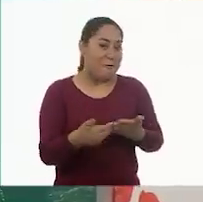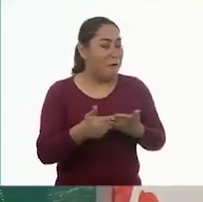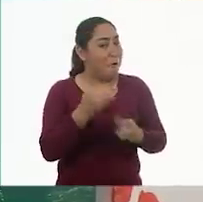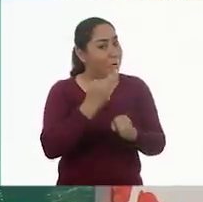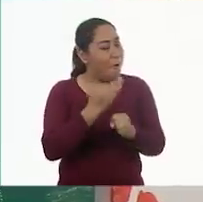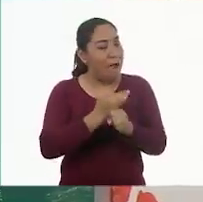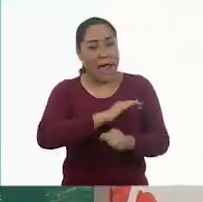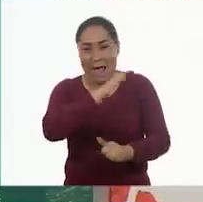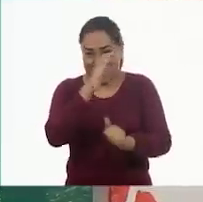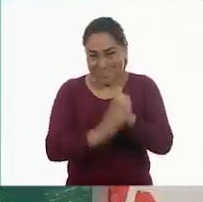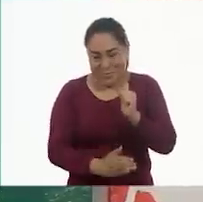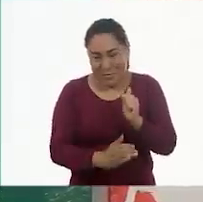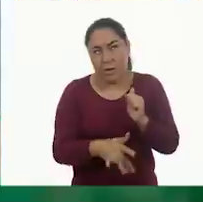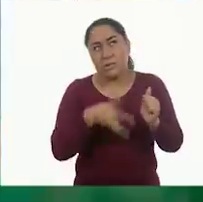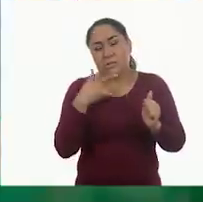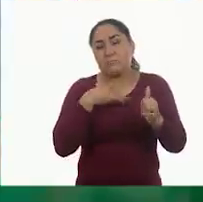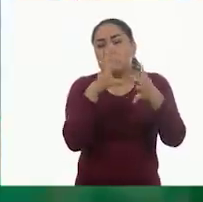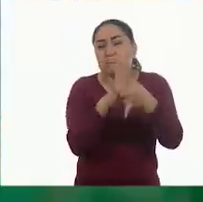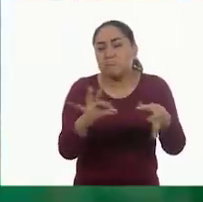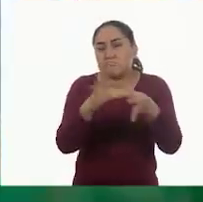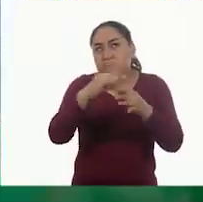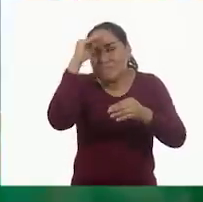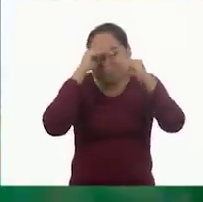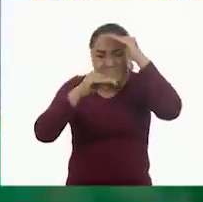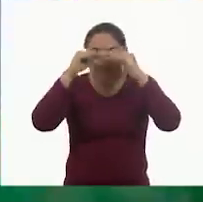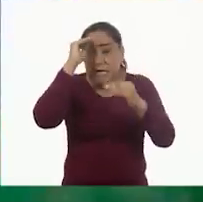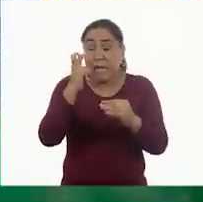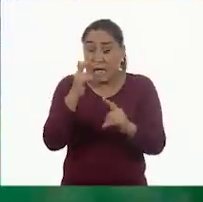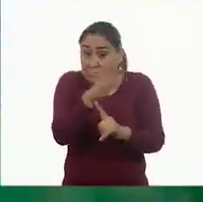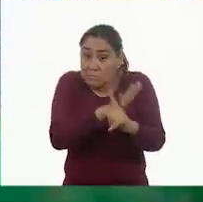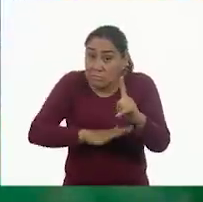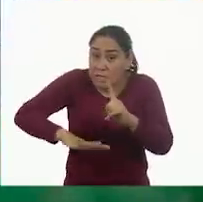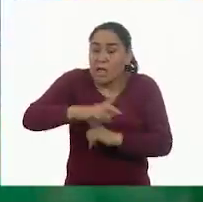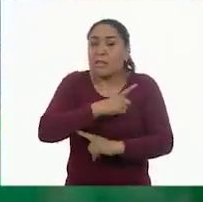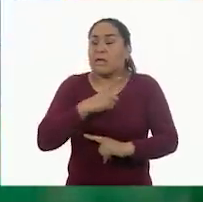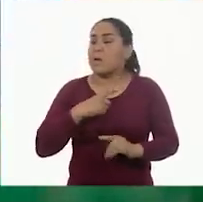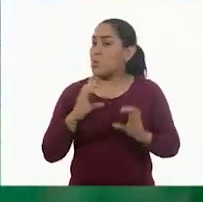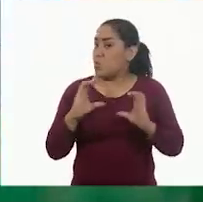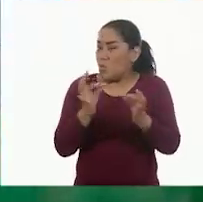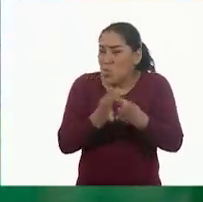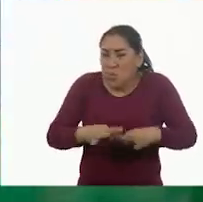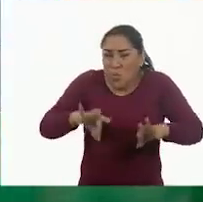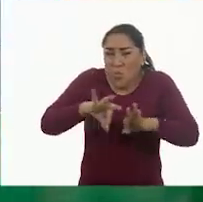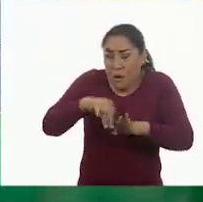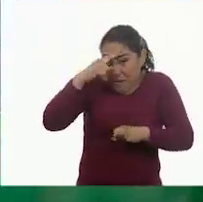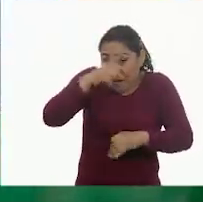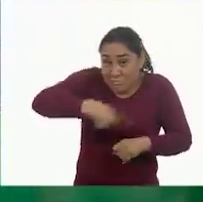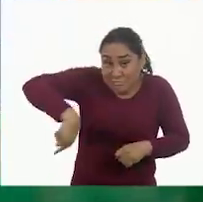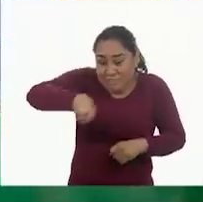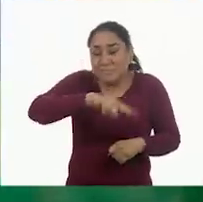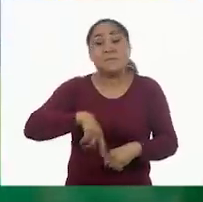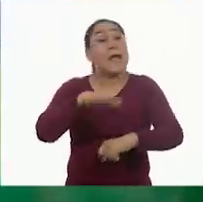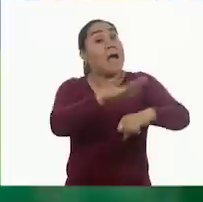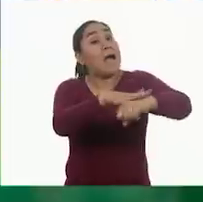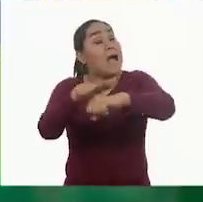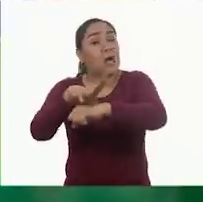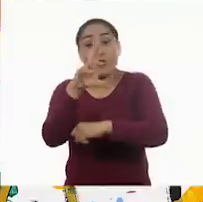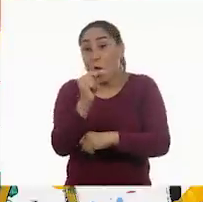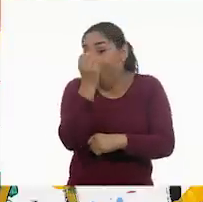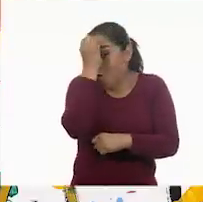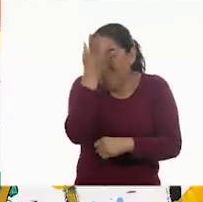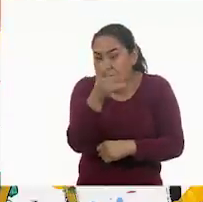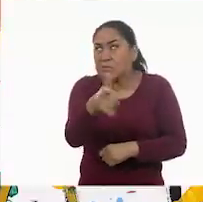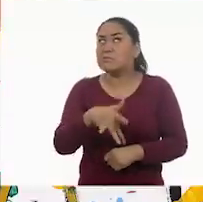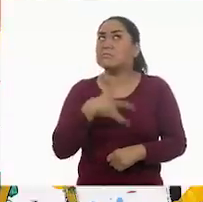esta reflexión, con estos espacios de cuidado que son importantes para nosotros, que no se les olvide, niñas y niños, compartir